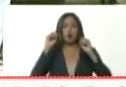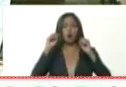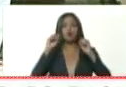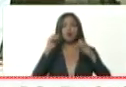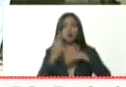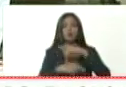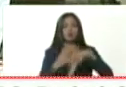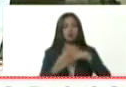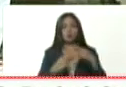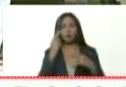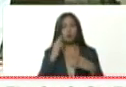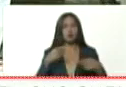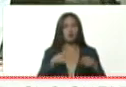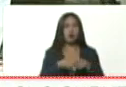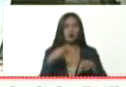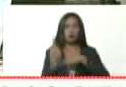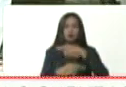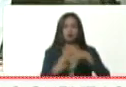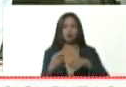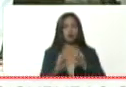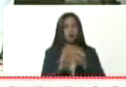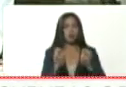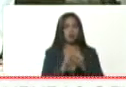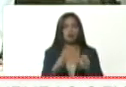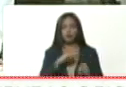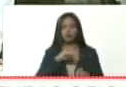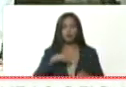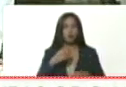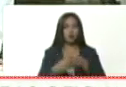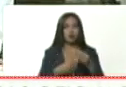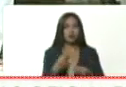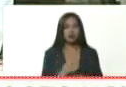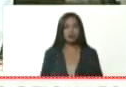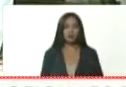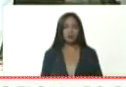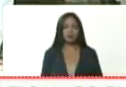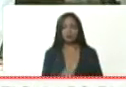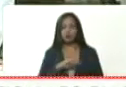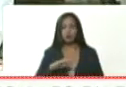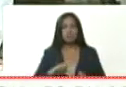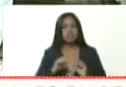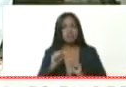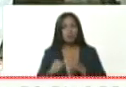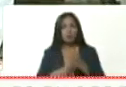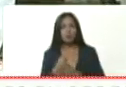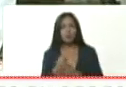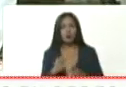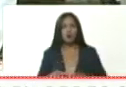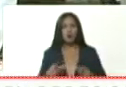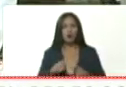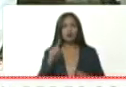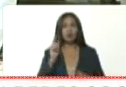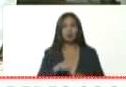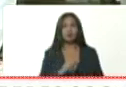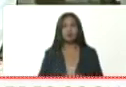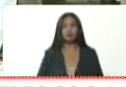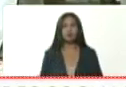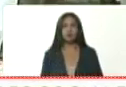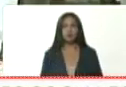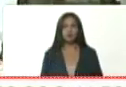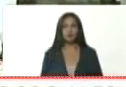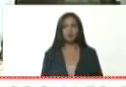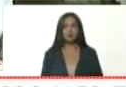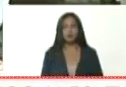es la revolución educativa que hemos hecho por eso tenemos que mantener todas las instalaciones al